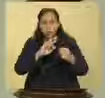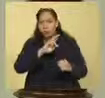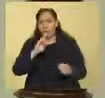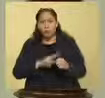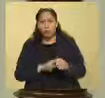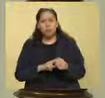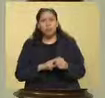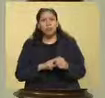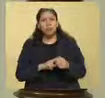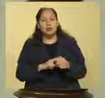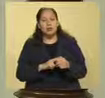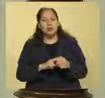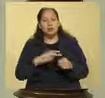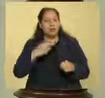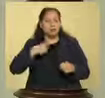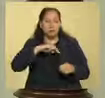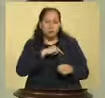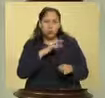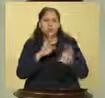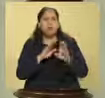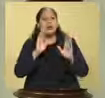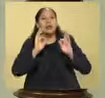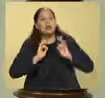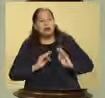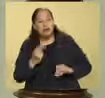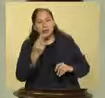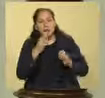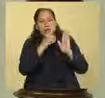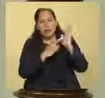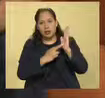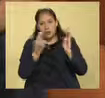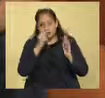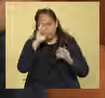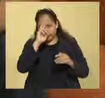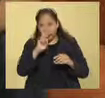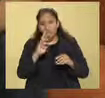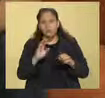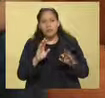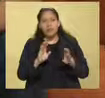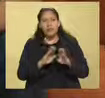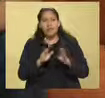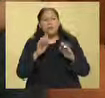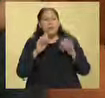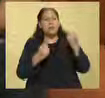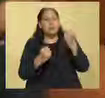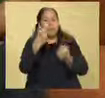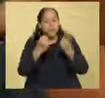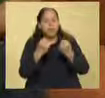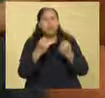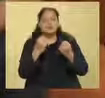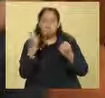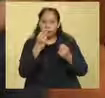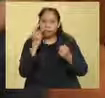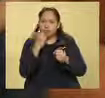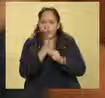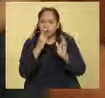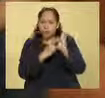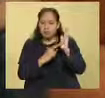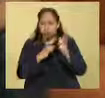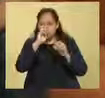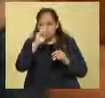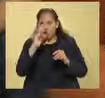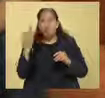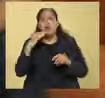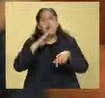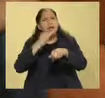comunes silvestres como nosotros pues es andar tranquilo respetar las reglas yo creo que la manera más segura de manejar es respetar las reglas hay una campaña interesante